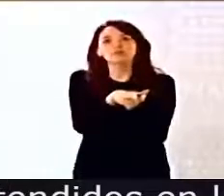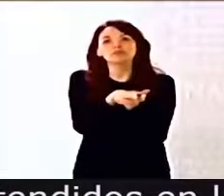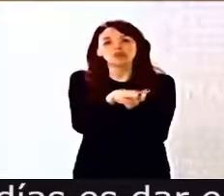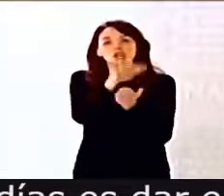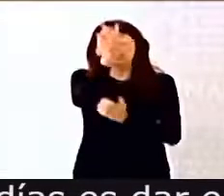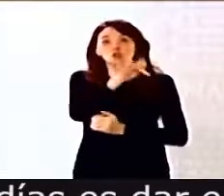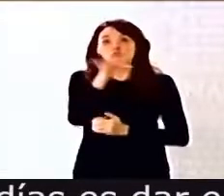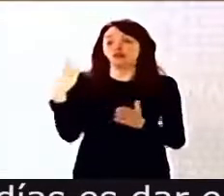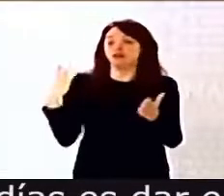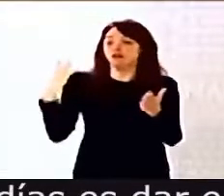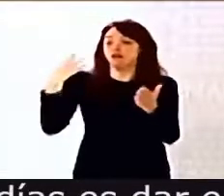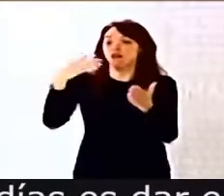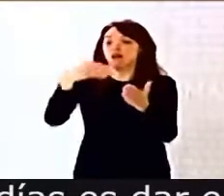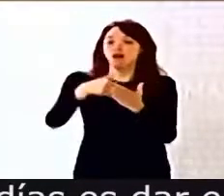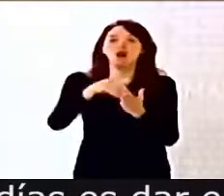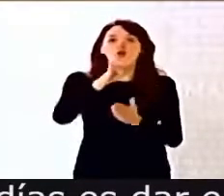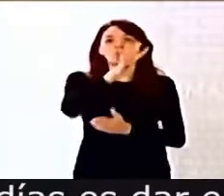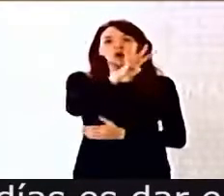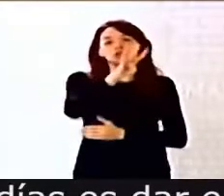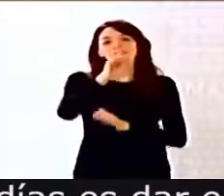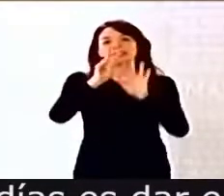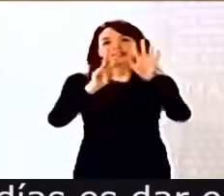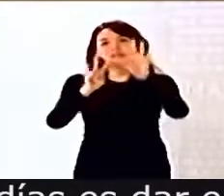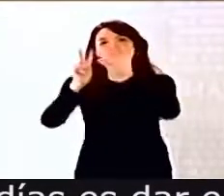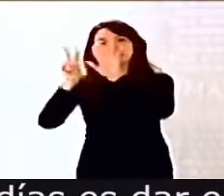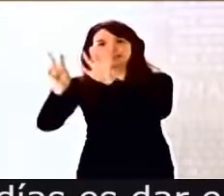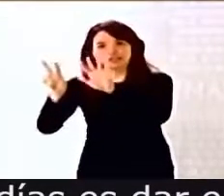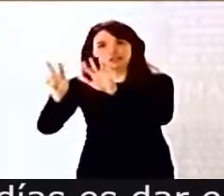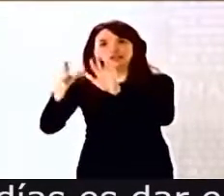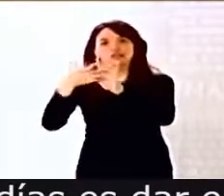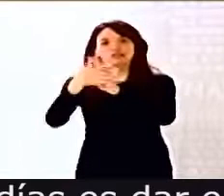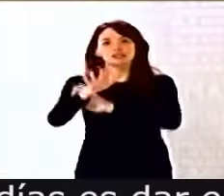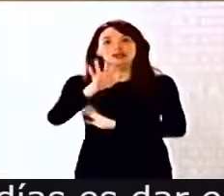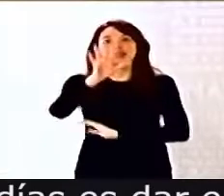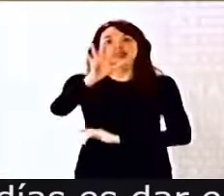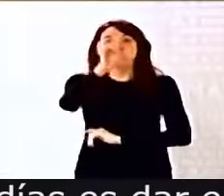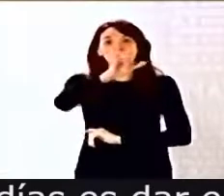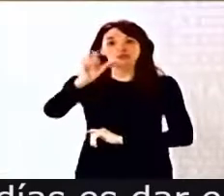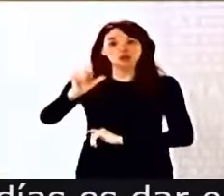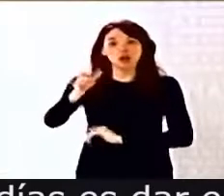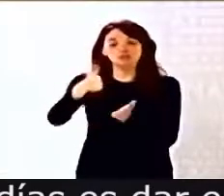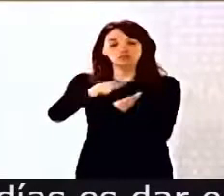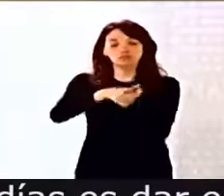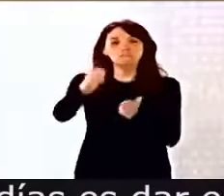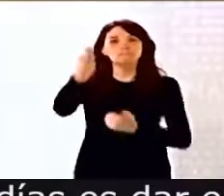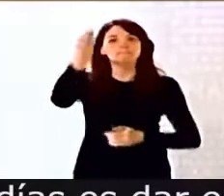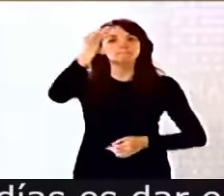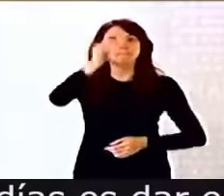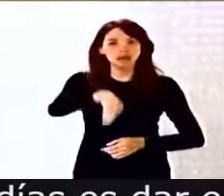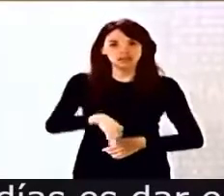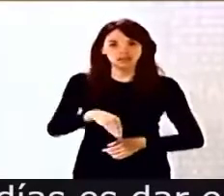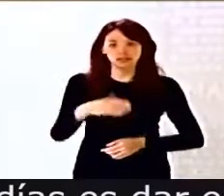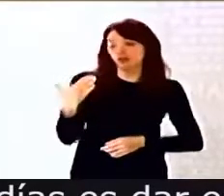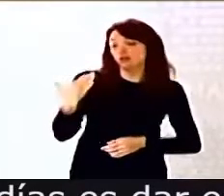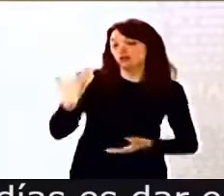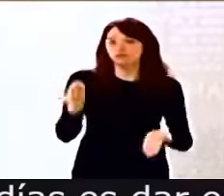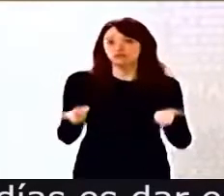del periodo son 477, que son 5 fallecidos más que en el día